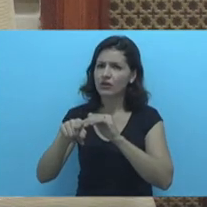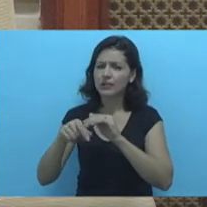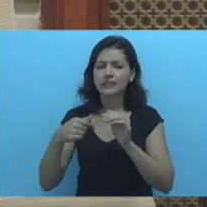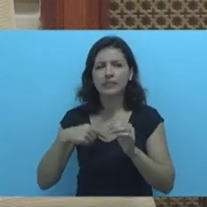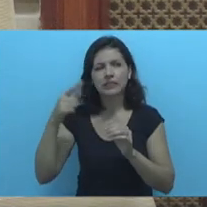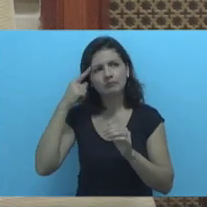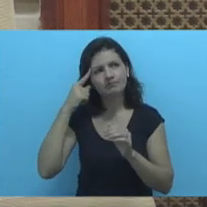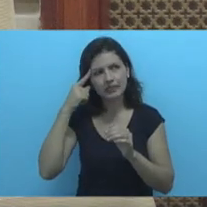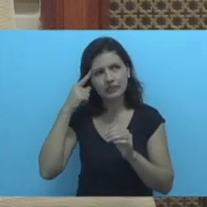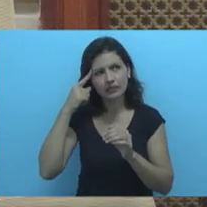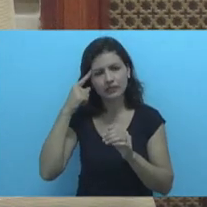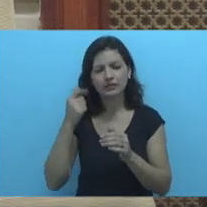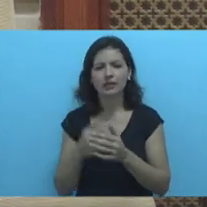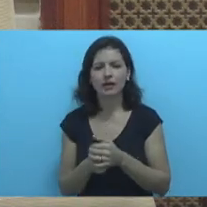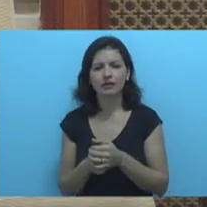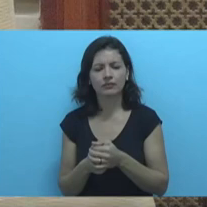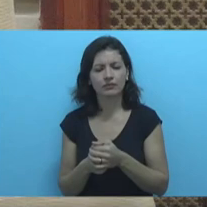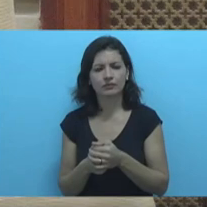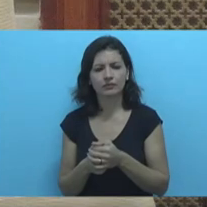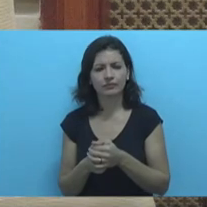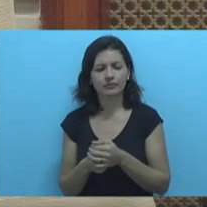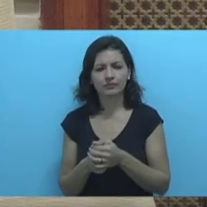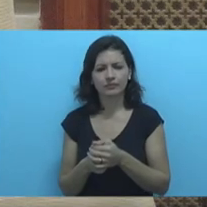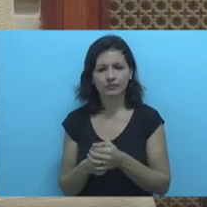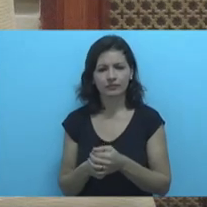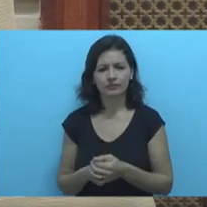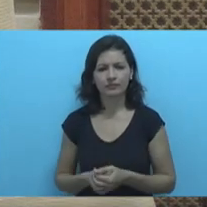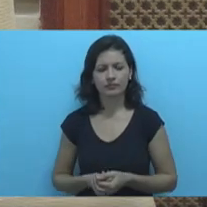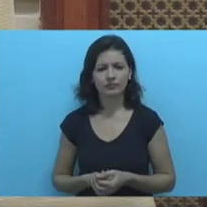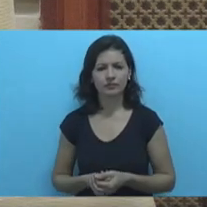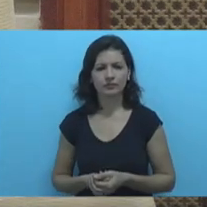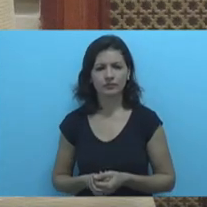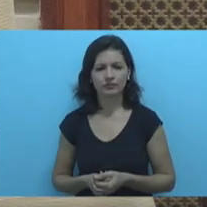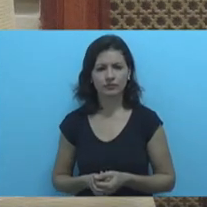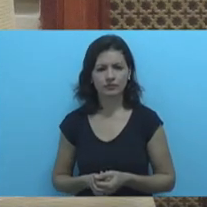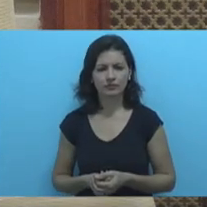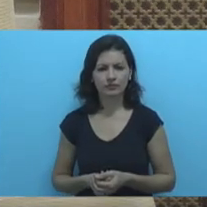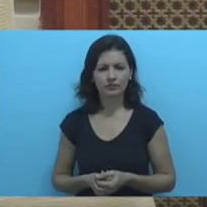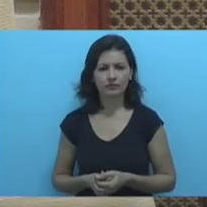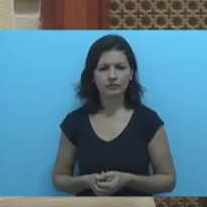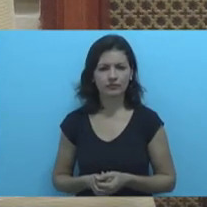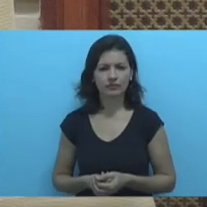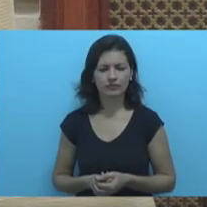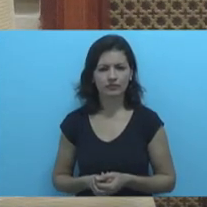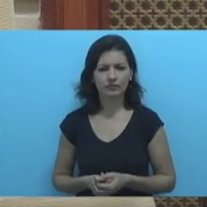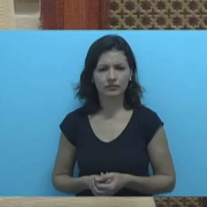profundizó después, ¿no? Cuando nos enteramos de esa noticia tan que nos parecía tan absurda, ¿no? Que se hubiera muerto.